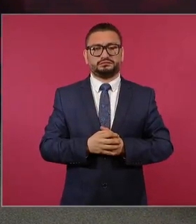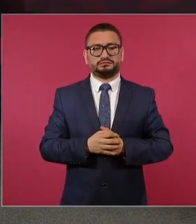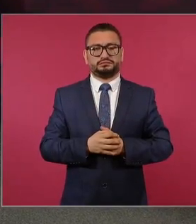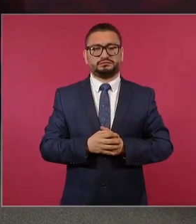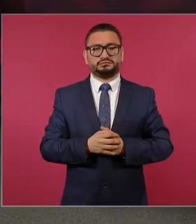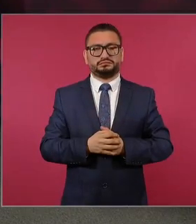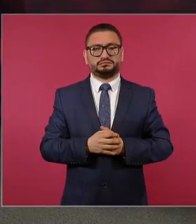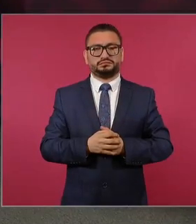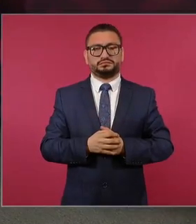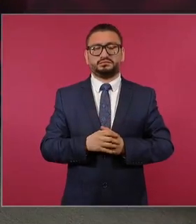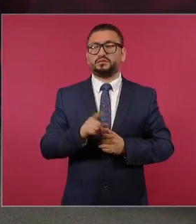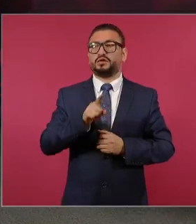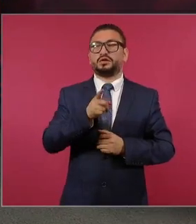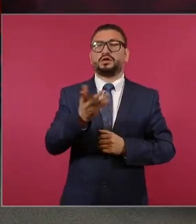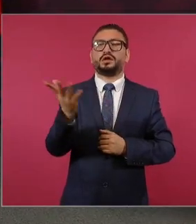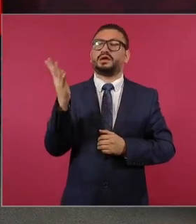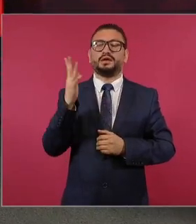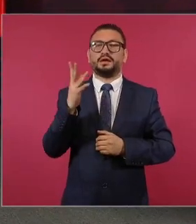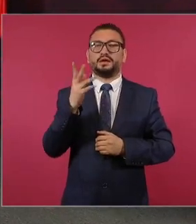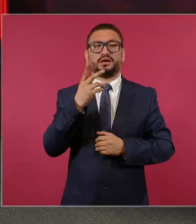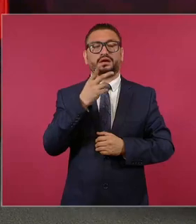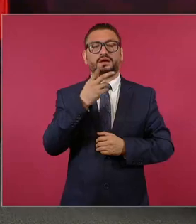Nadie me dice,